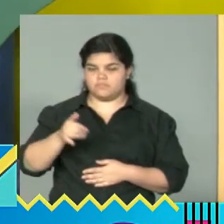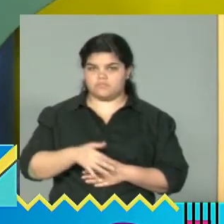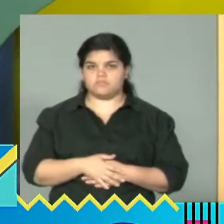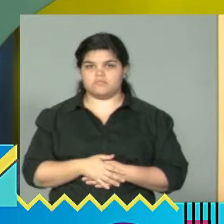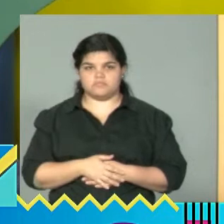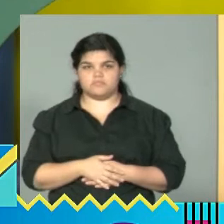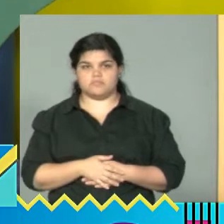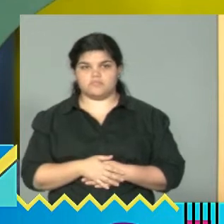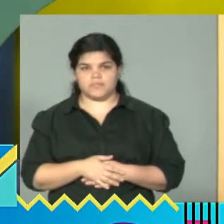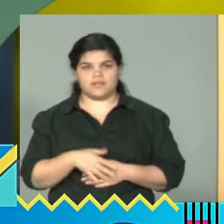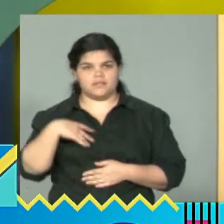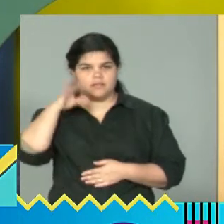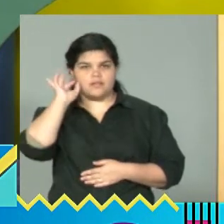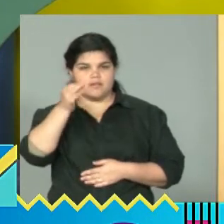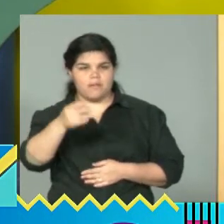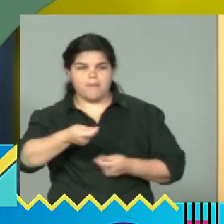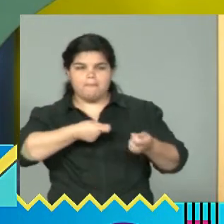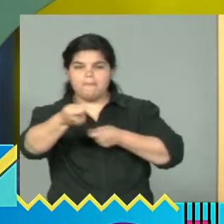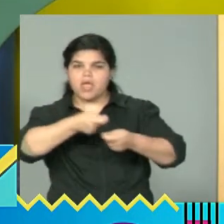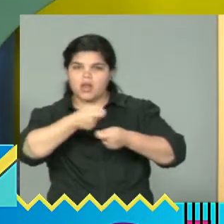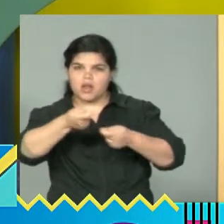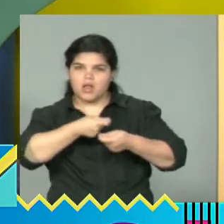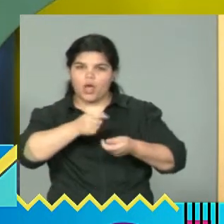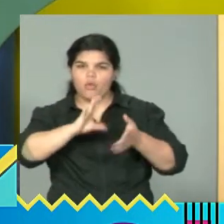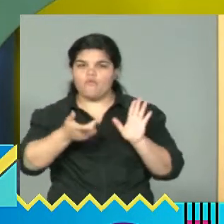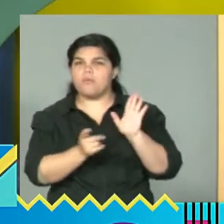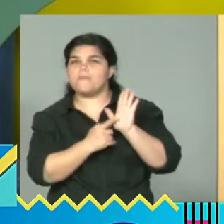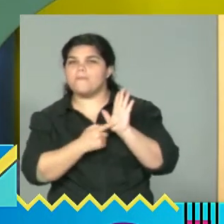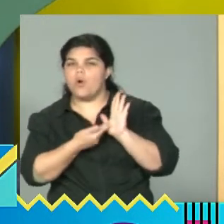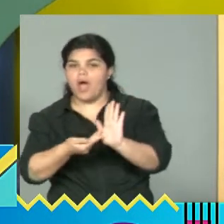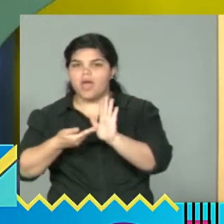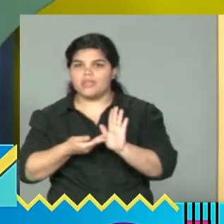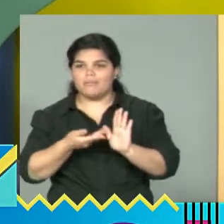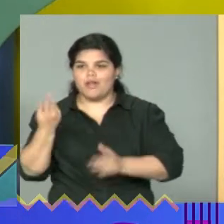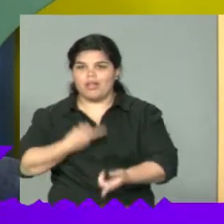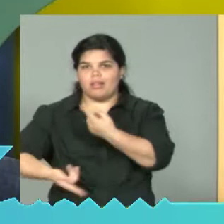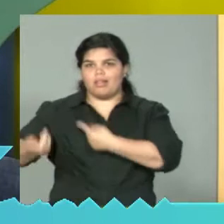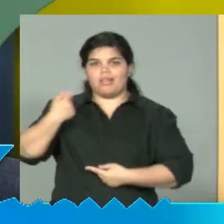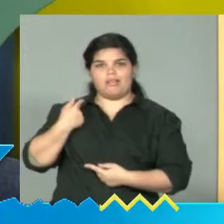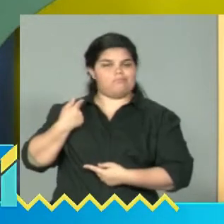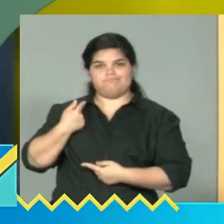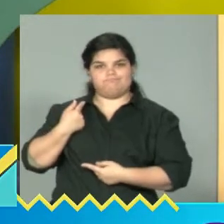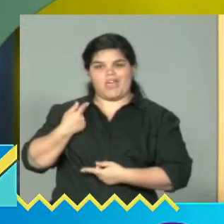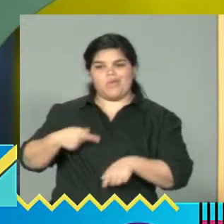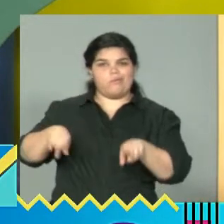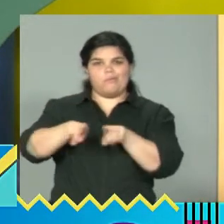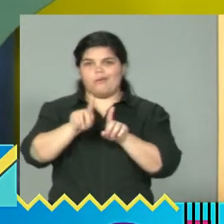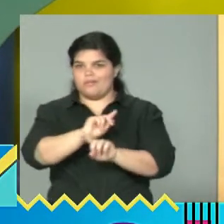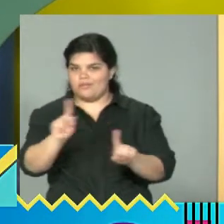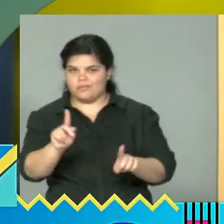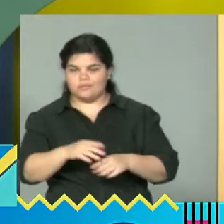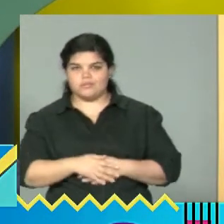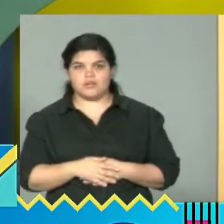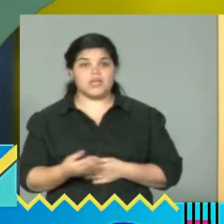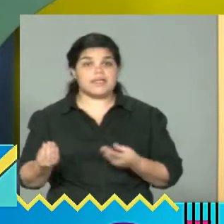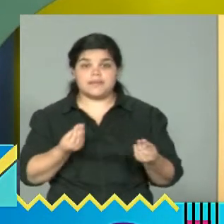señales hacia los mercados. El tema es que, bueno, obviamente no ha sido retribuida de la mejor manera. Y creo que en realidad, como la